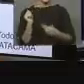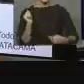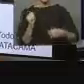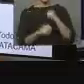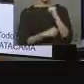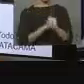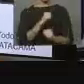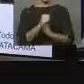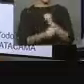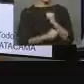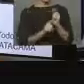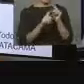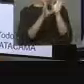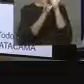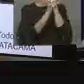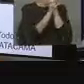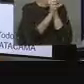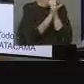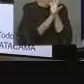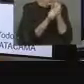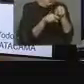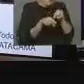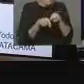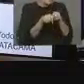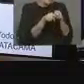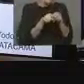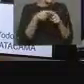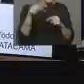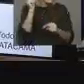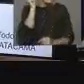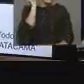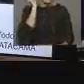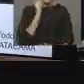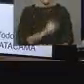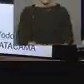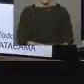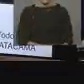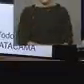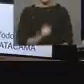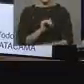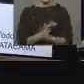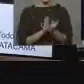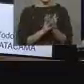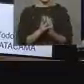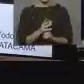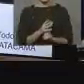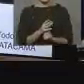con años y años de oscurantismo y persecución en contra de nuestras mujeres. Para poder terminar,